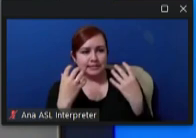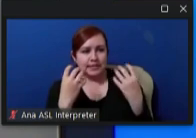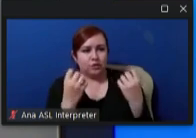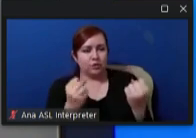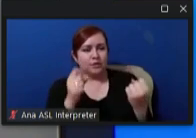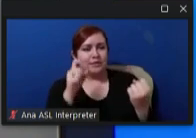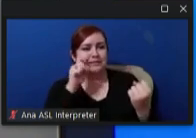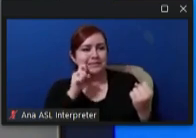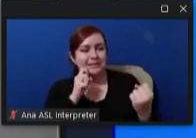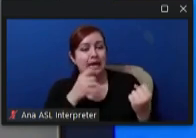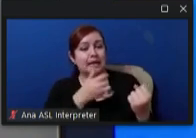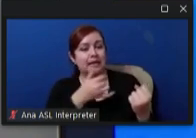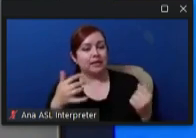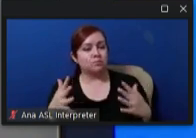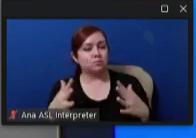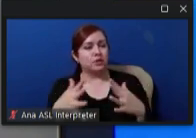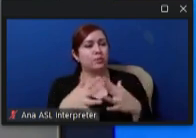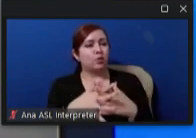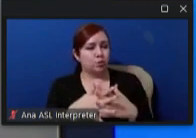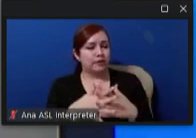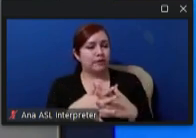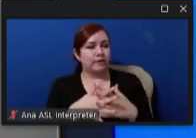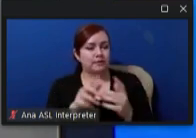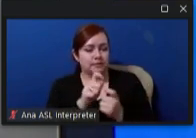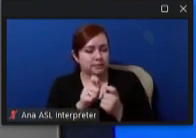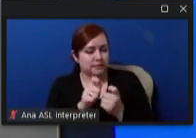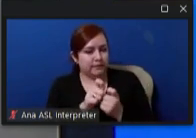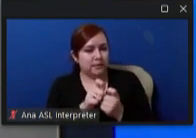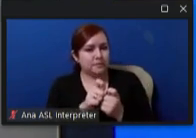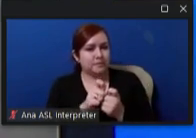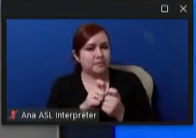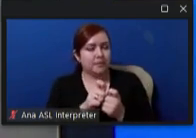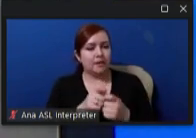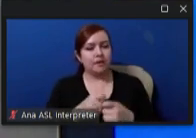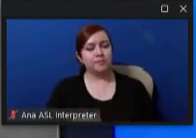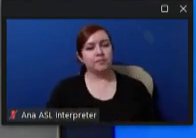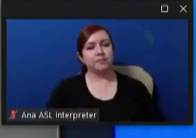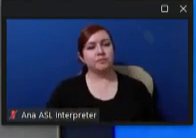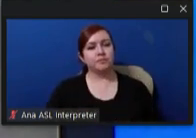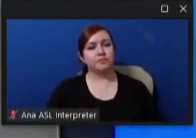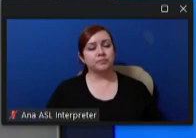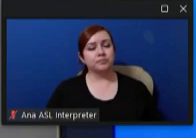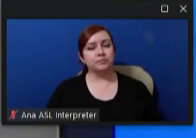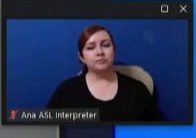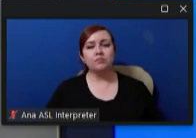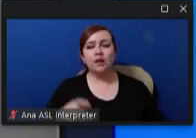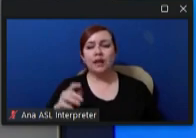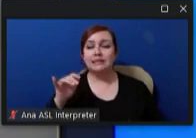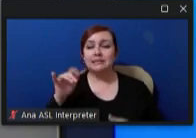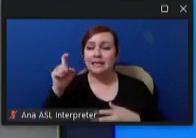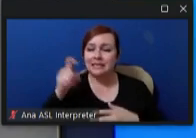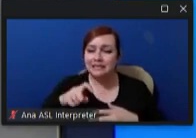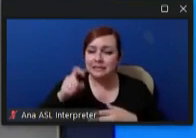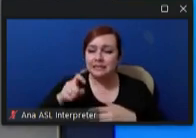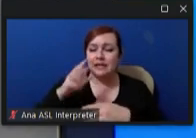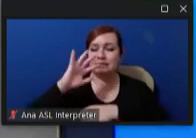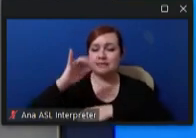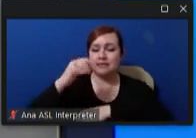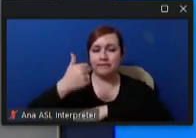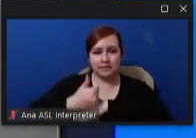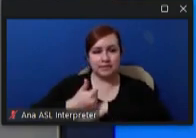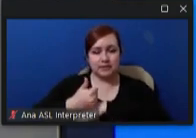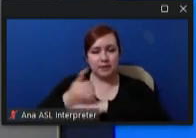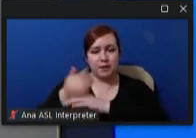específica? Teniendo en cuenta esta necesidad de establecer medidas